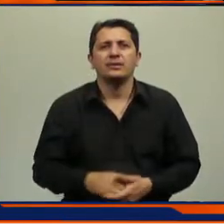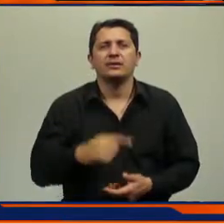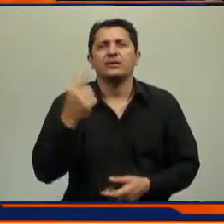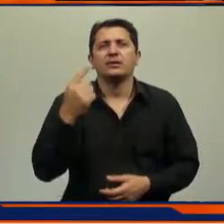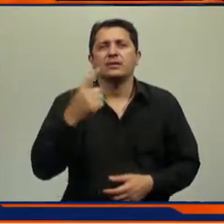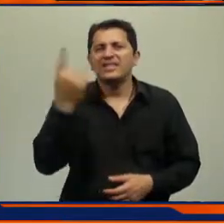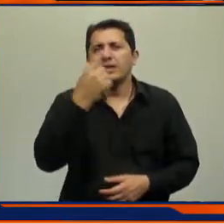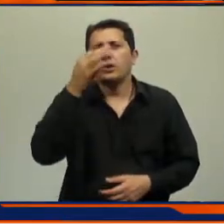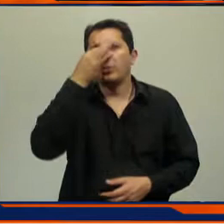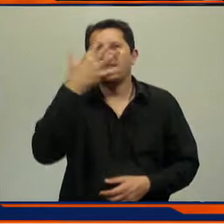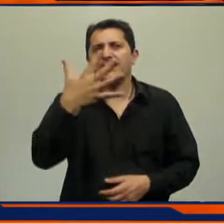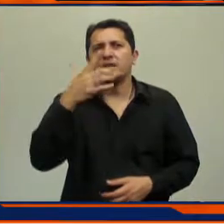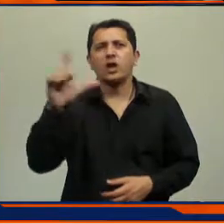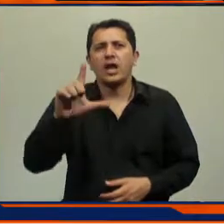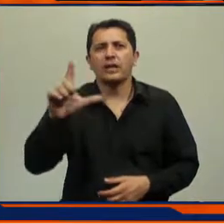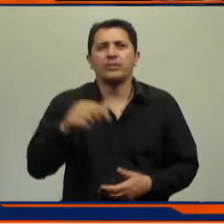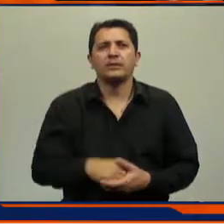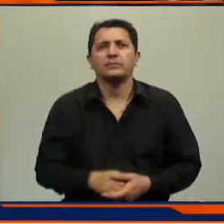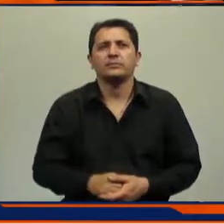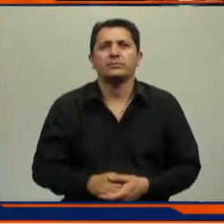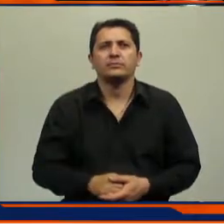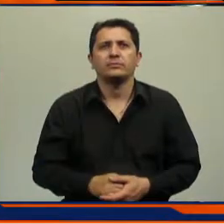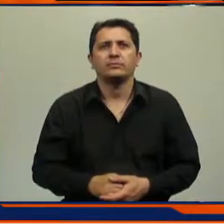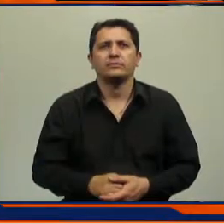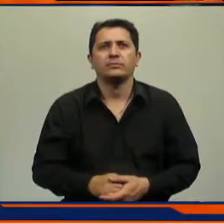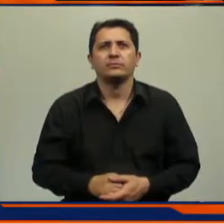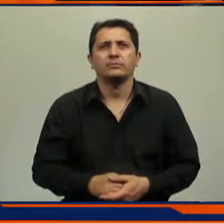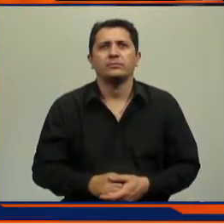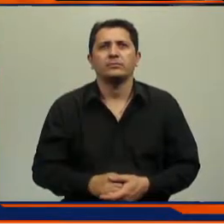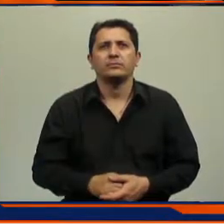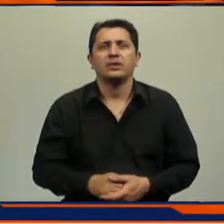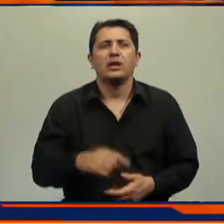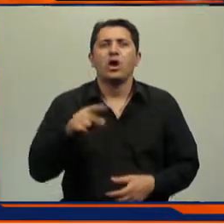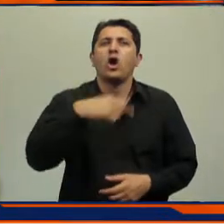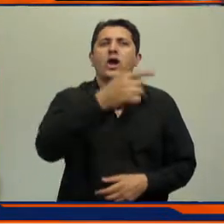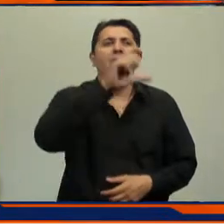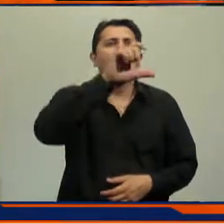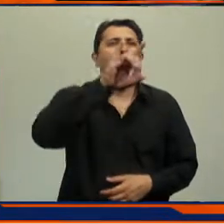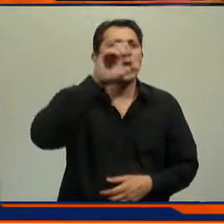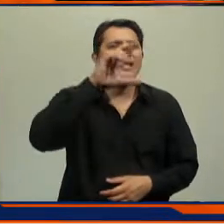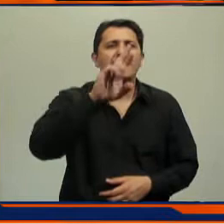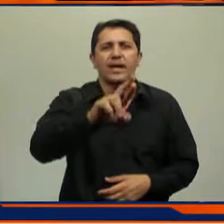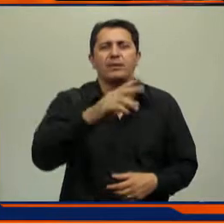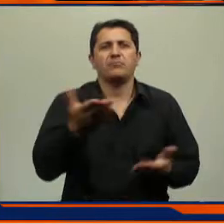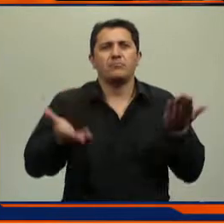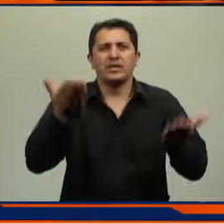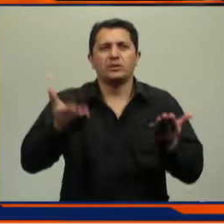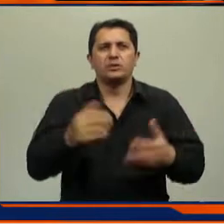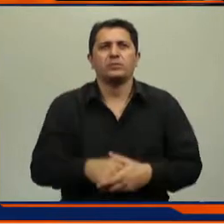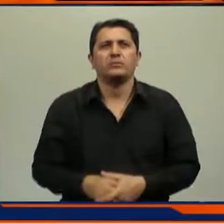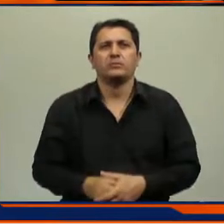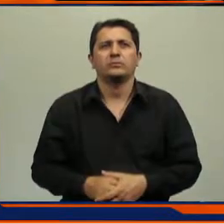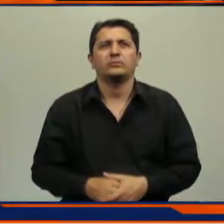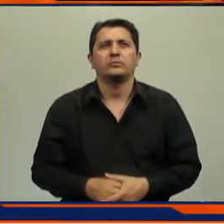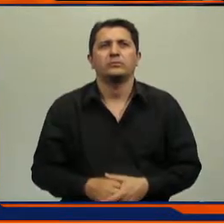125 clavó en los 57-100. El tiempo ahora de Cuellar. And now, ladies and gentlemen, making his way